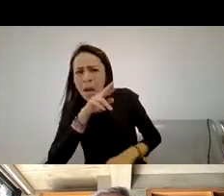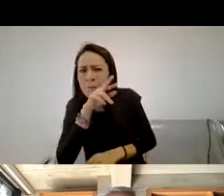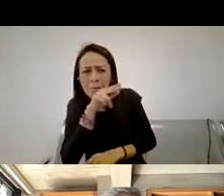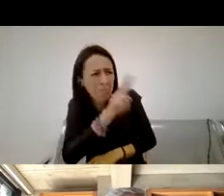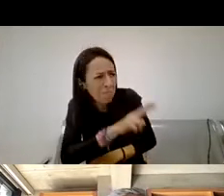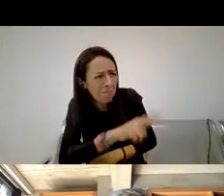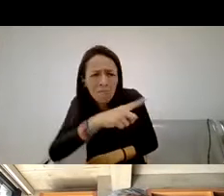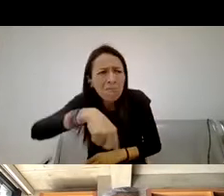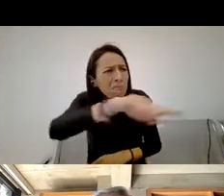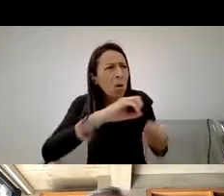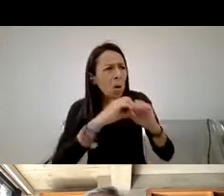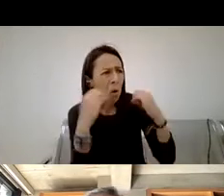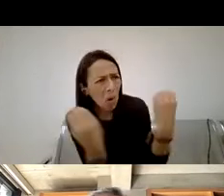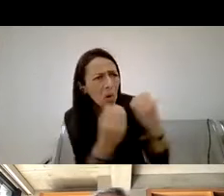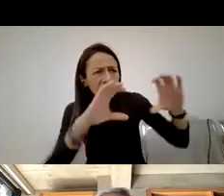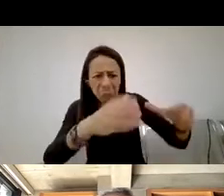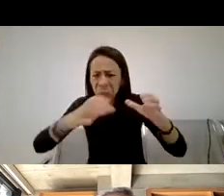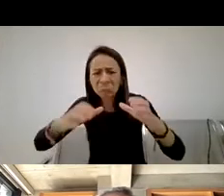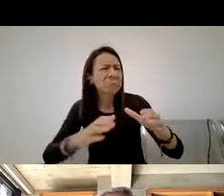a las organizaciones y va a afectar